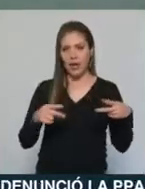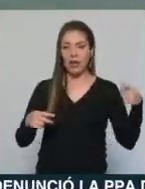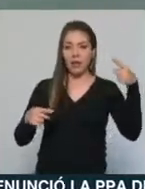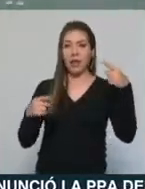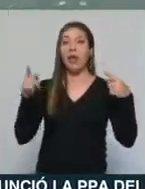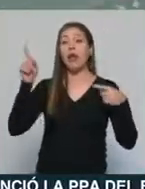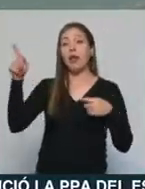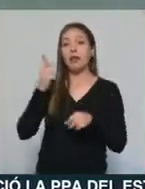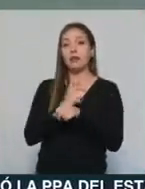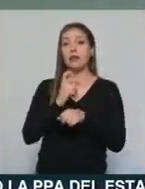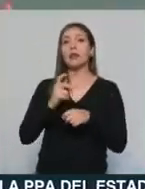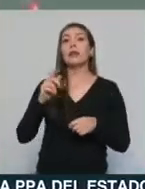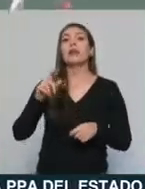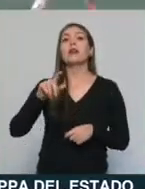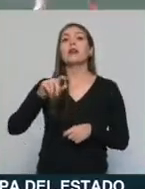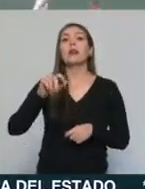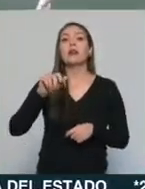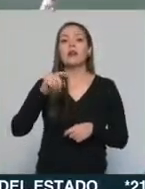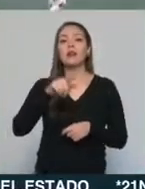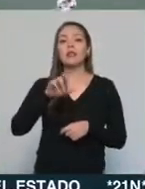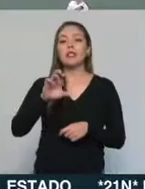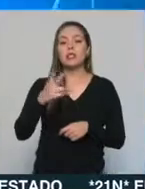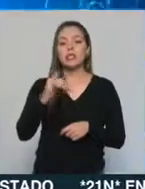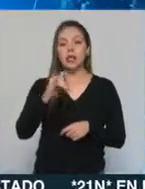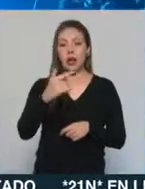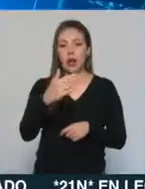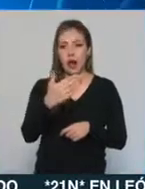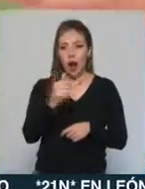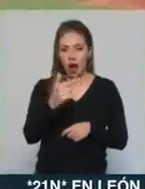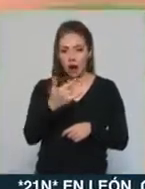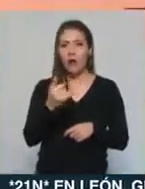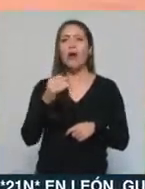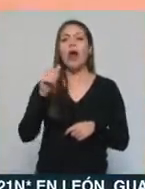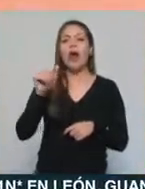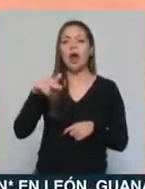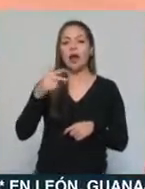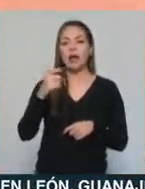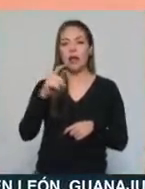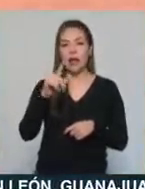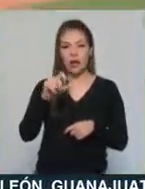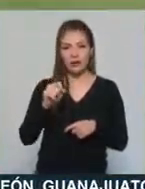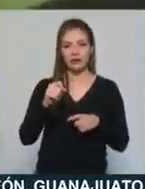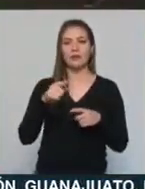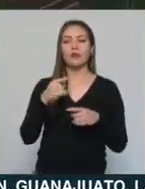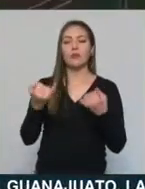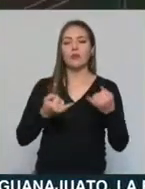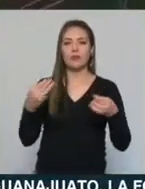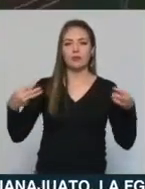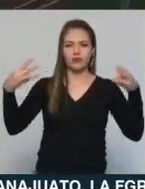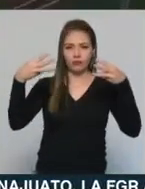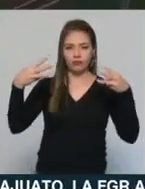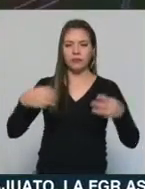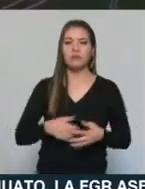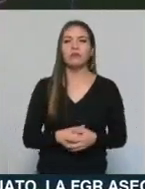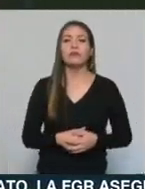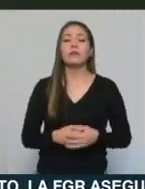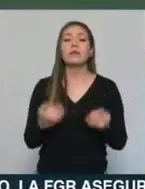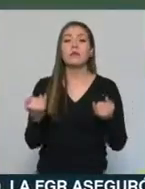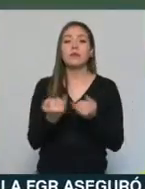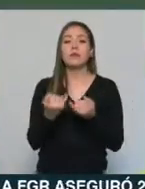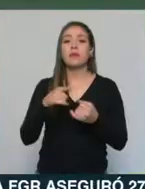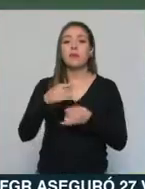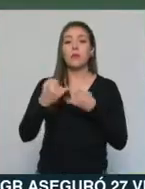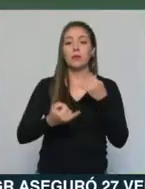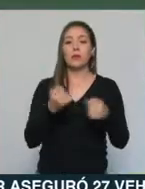Los Ángeles Galaxy, Real Salt Lake y Chicago Fire. La Liga Mexicana de Béisbol Profesional reportó que la serie que se